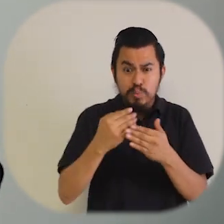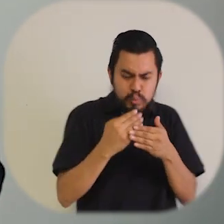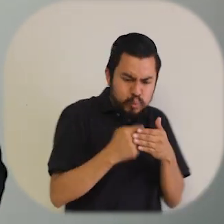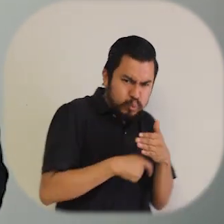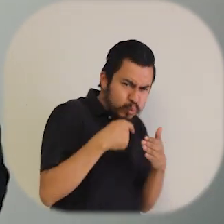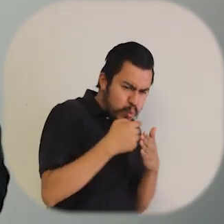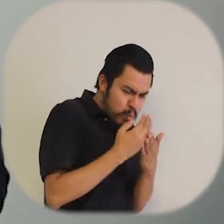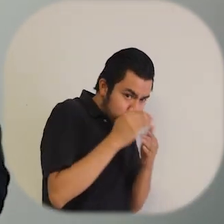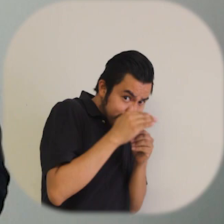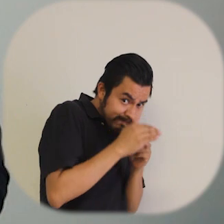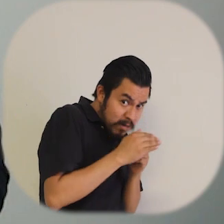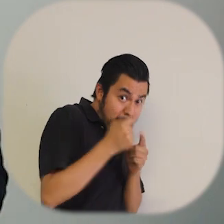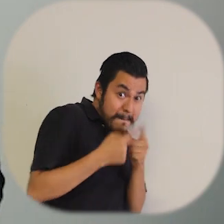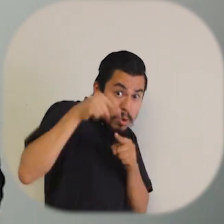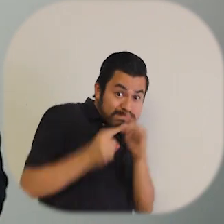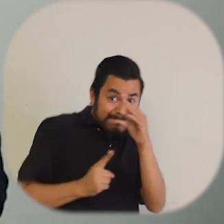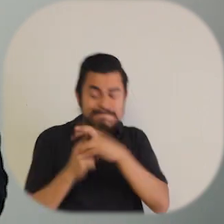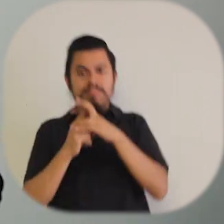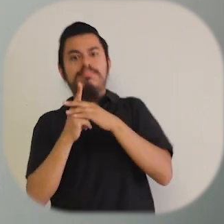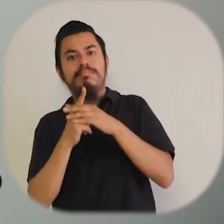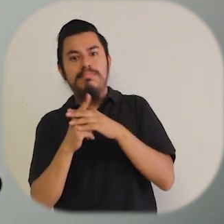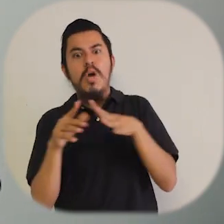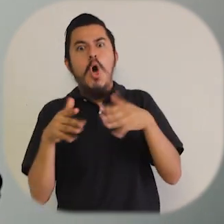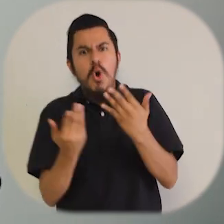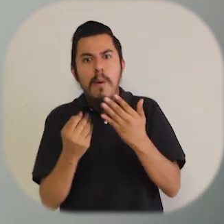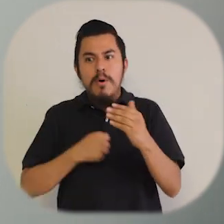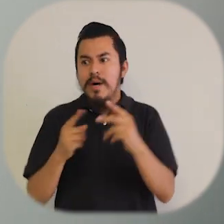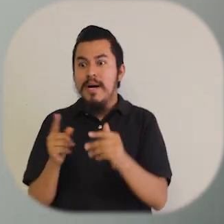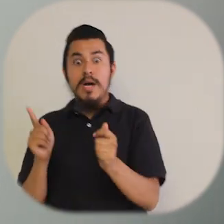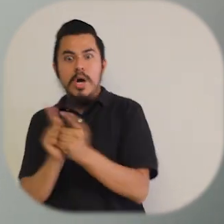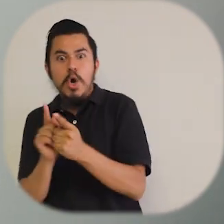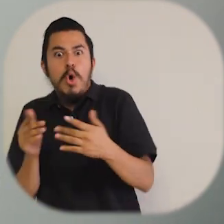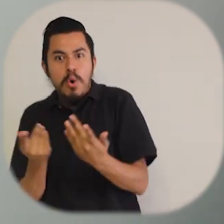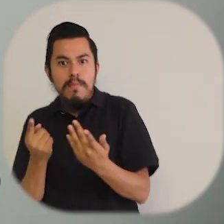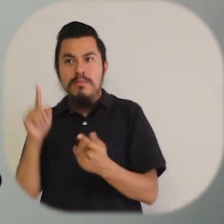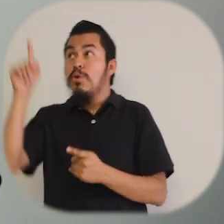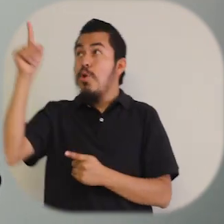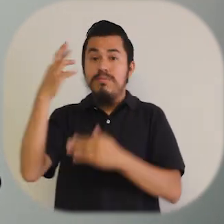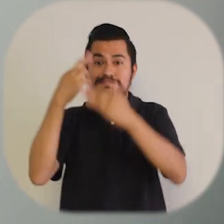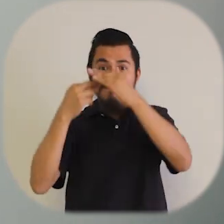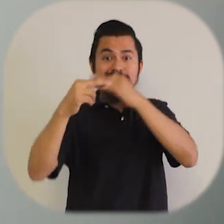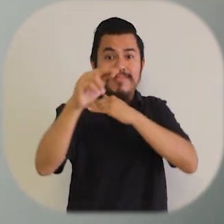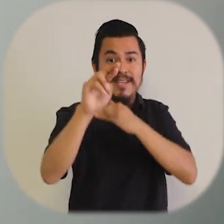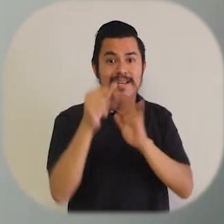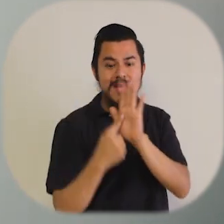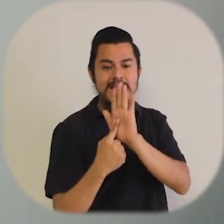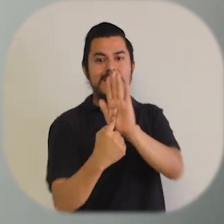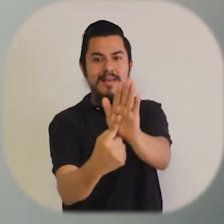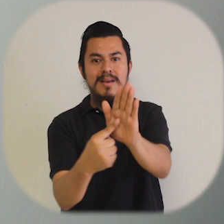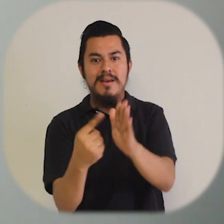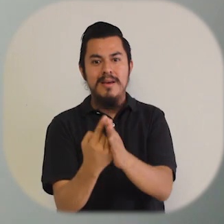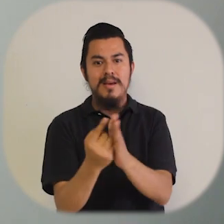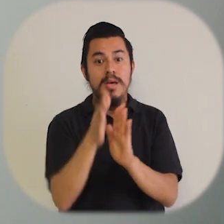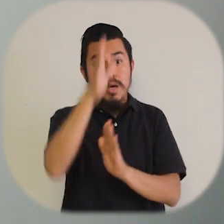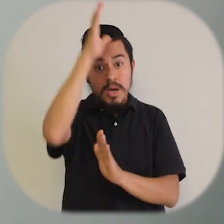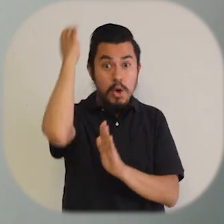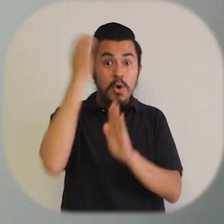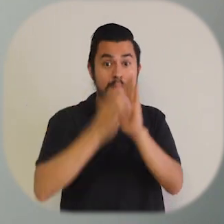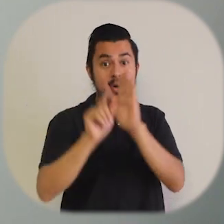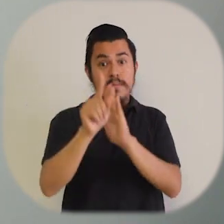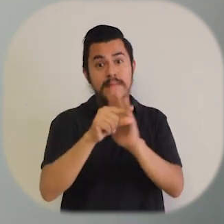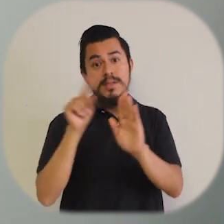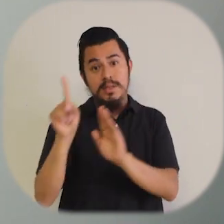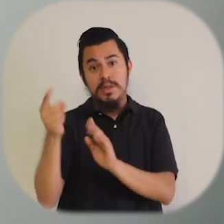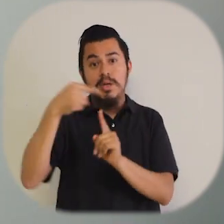y que solamente se puede conocer por el misterio de la revelación. Él define el evangelio en Romanos capítulo 1, del 1 al